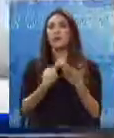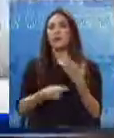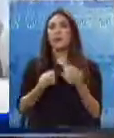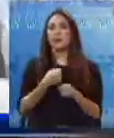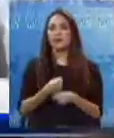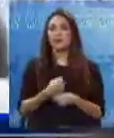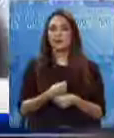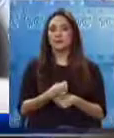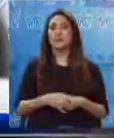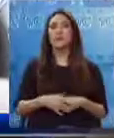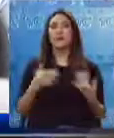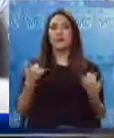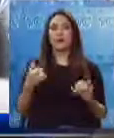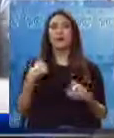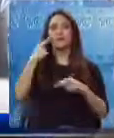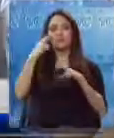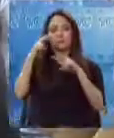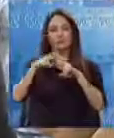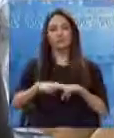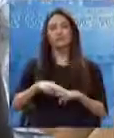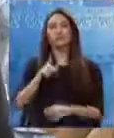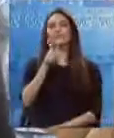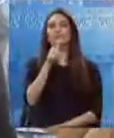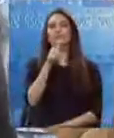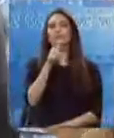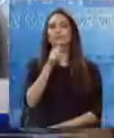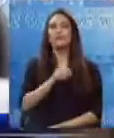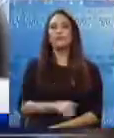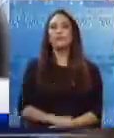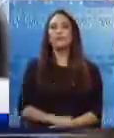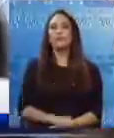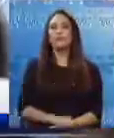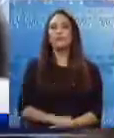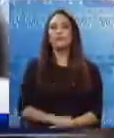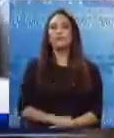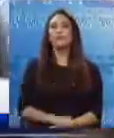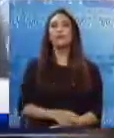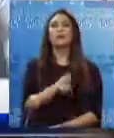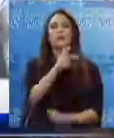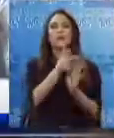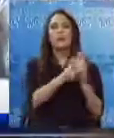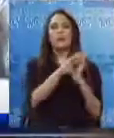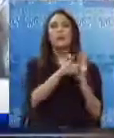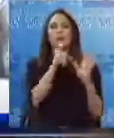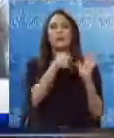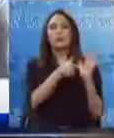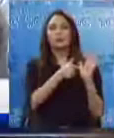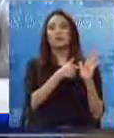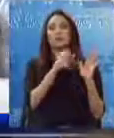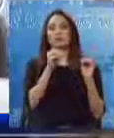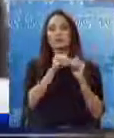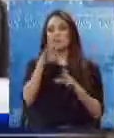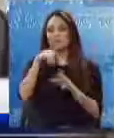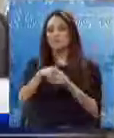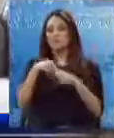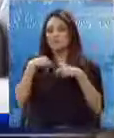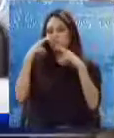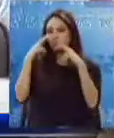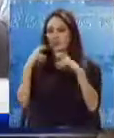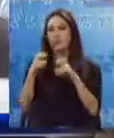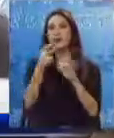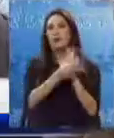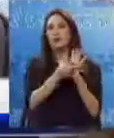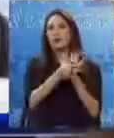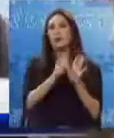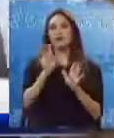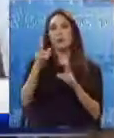decidimos. Vamos a verificar, como lo dije yo el día de ayer, para ver cómo se filtró ese video, pero eso ya será una investigación interna. Eso lo